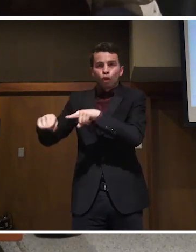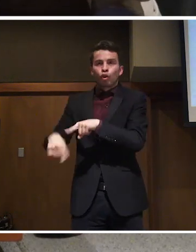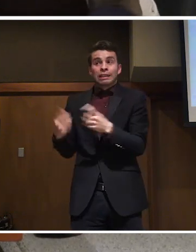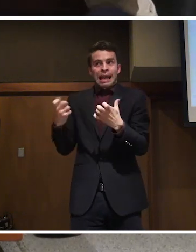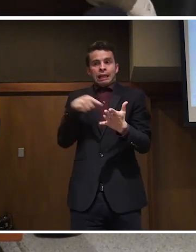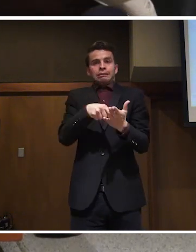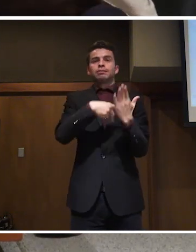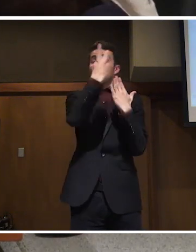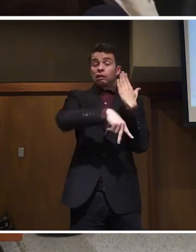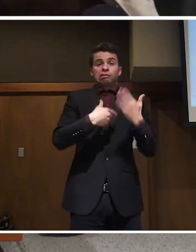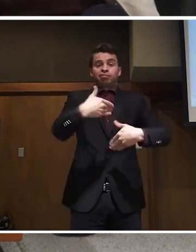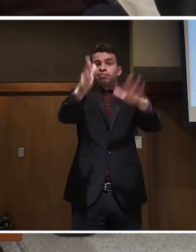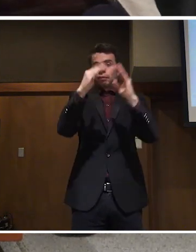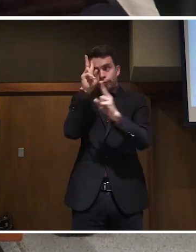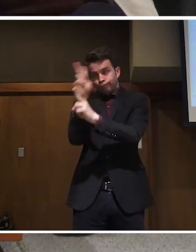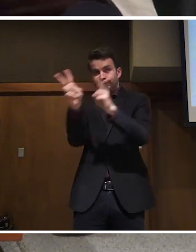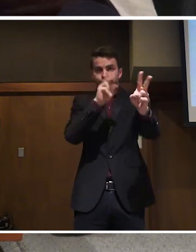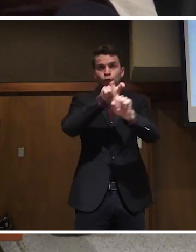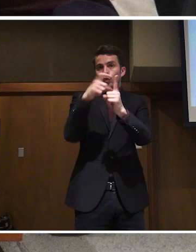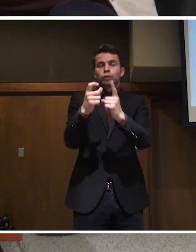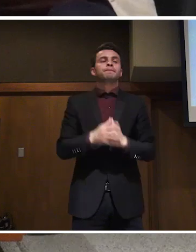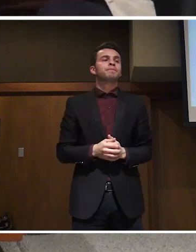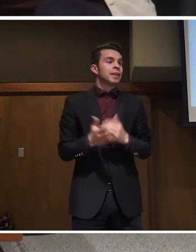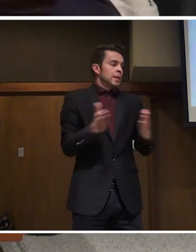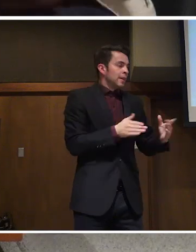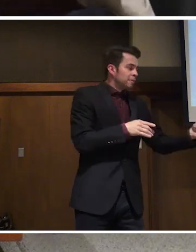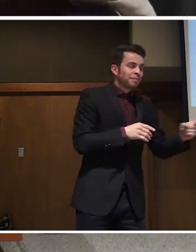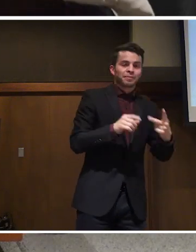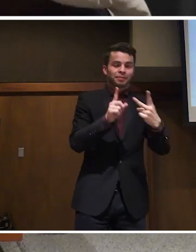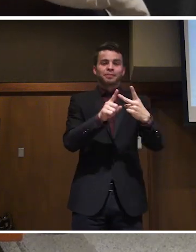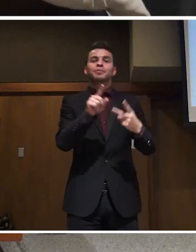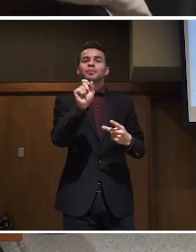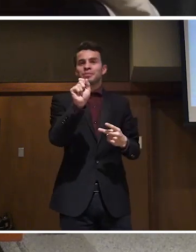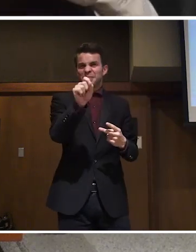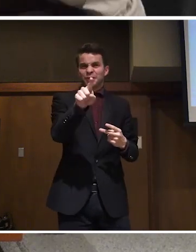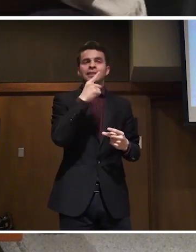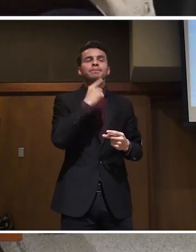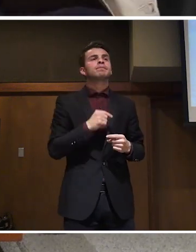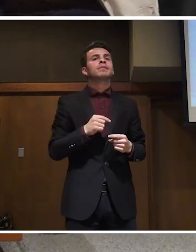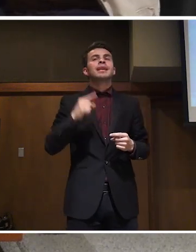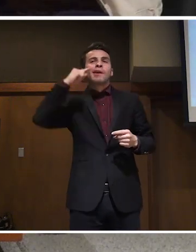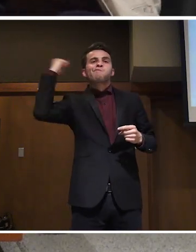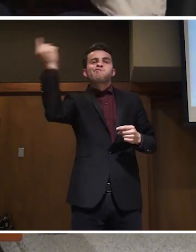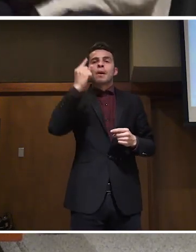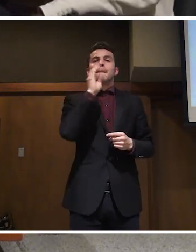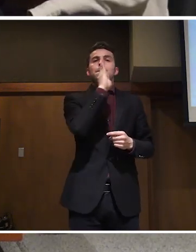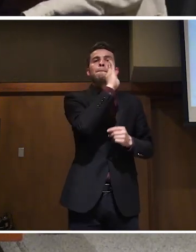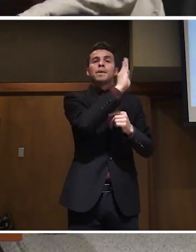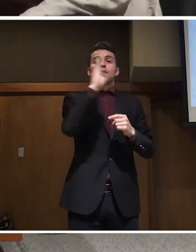otra pregunta. Para usted, ¿cuál es la importancia actual de las bibliotecas digitales?